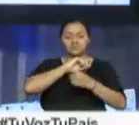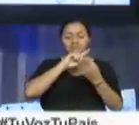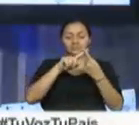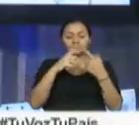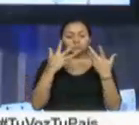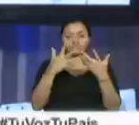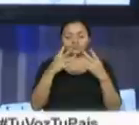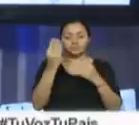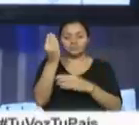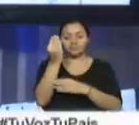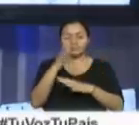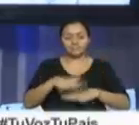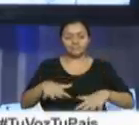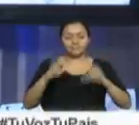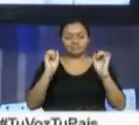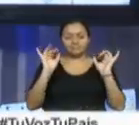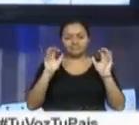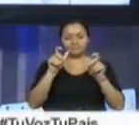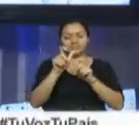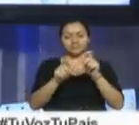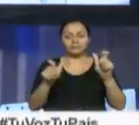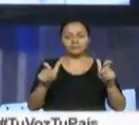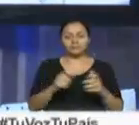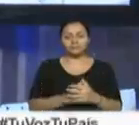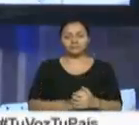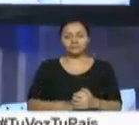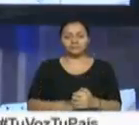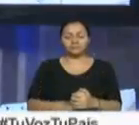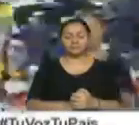Plaza Grande llegaron miles de ciudadanos de todo el país.